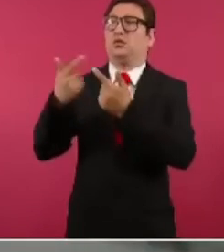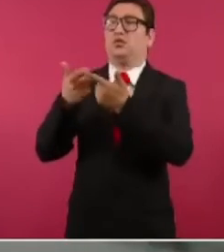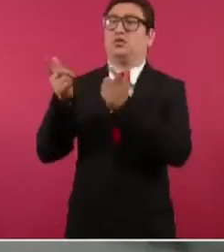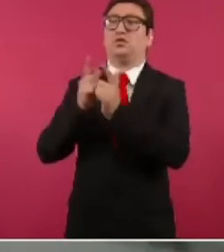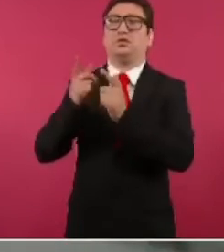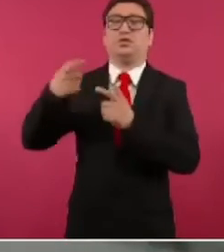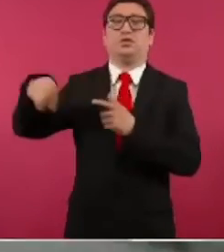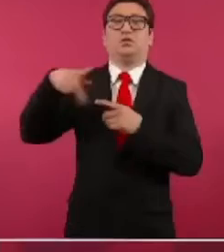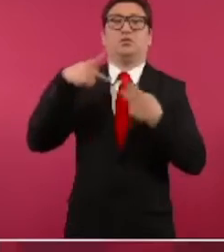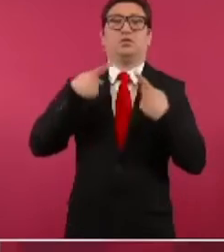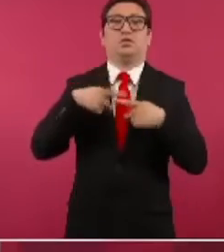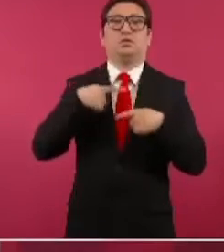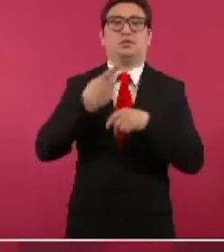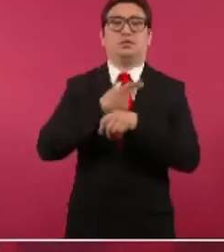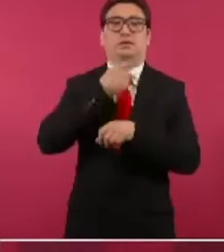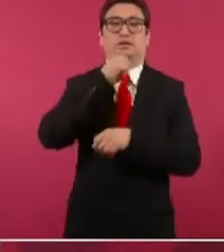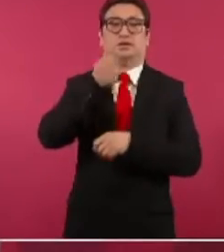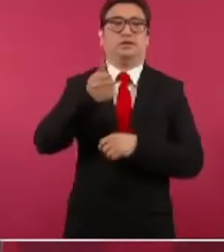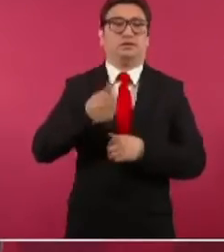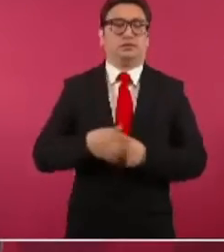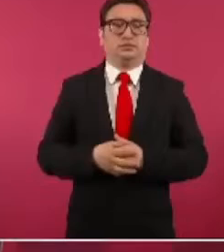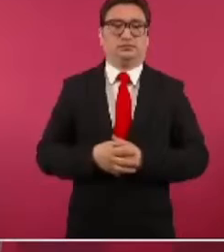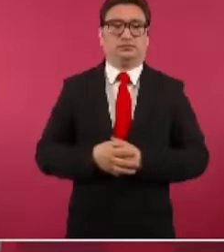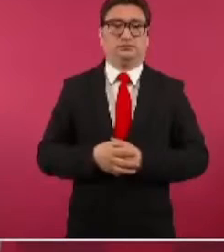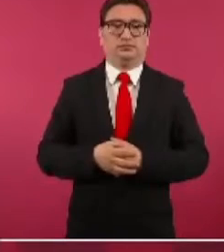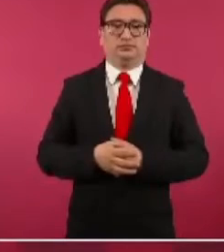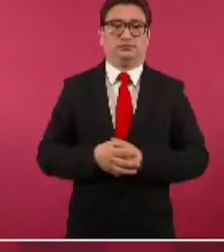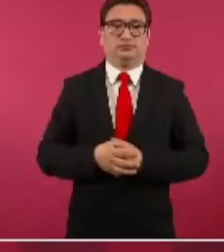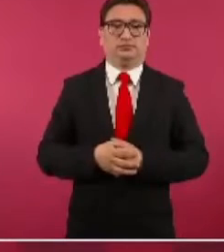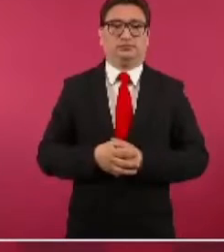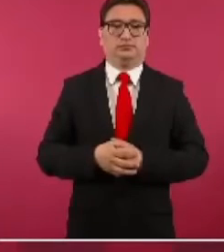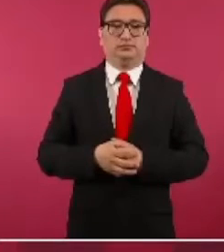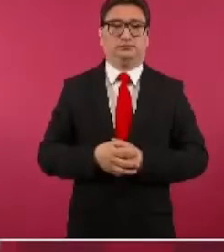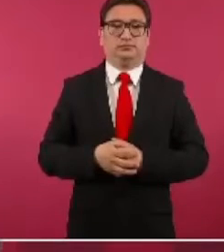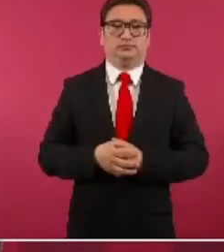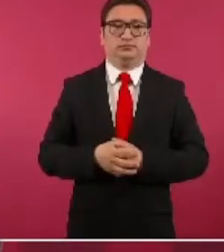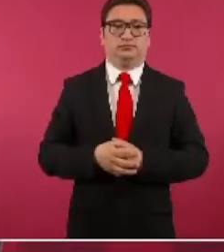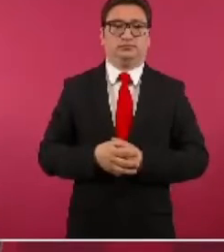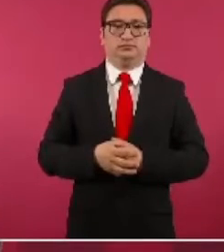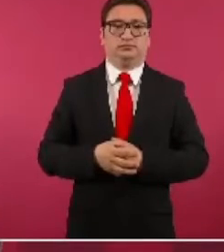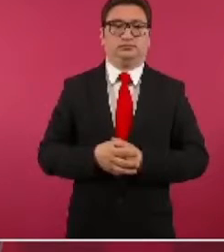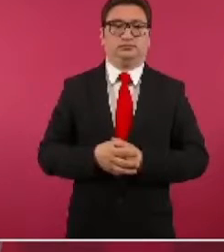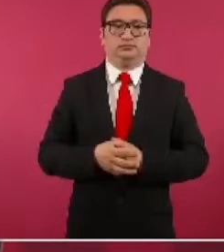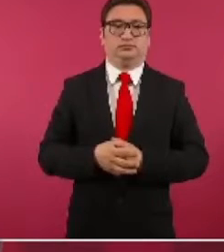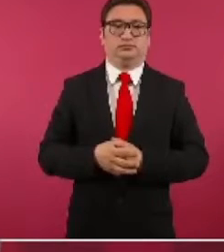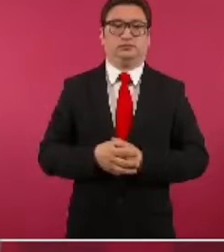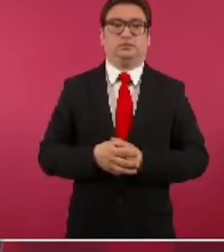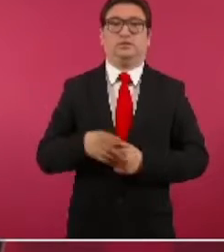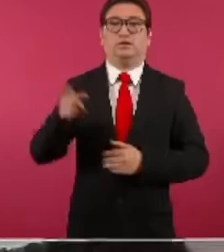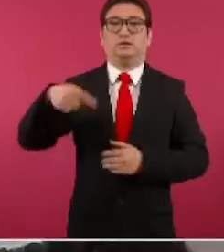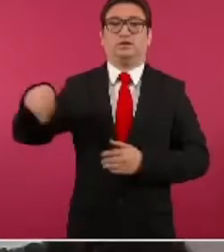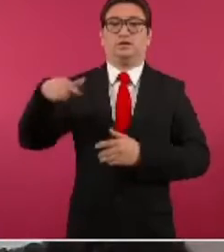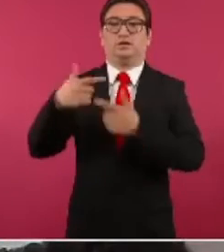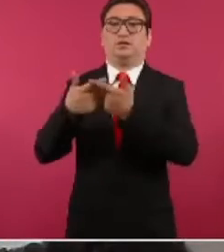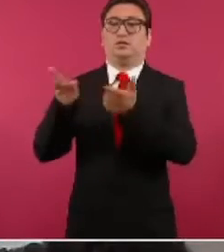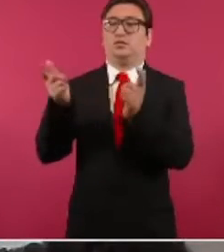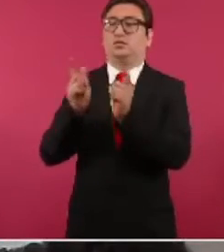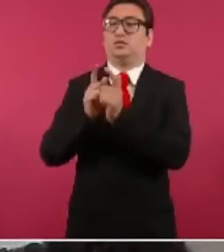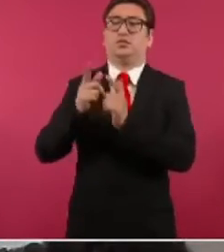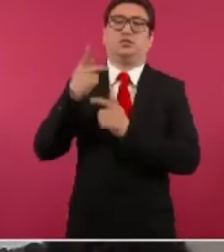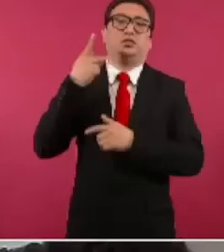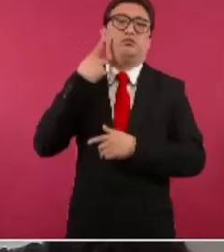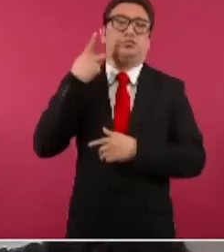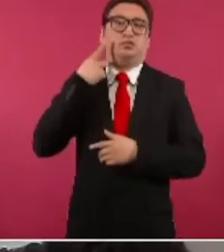Incluso hay veces que sacan raja las élites económicas o